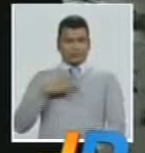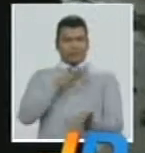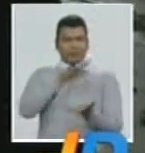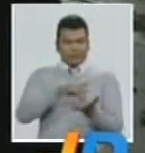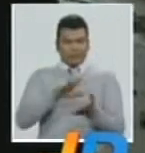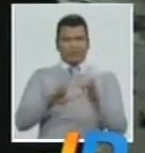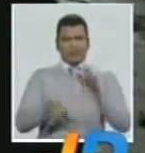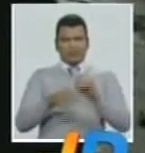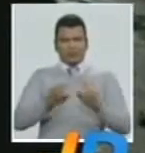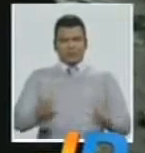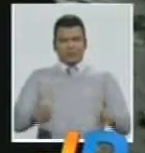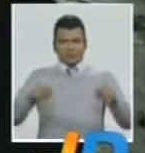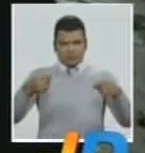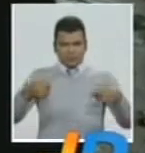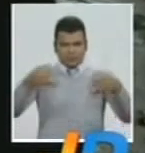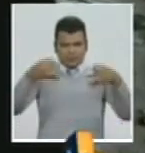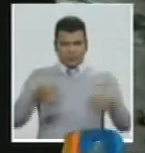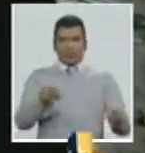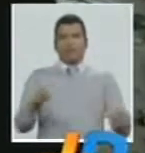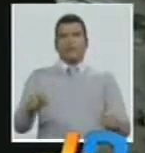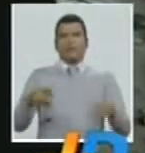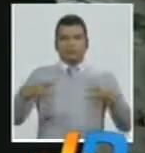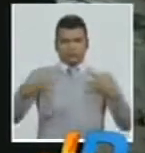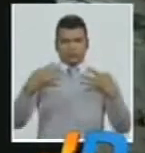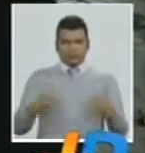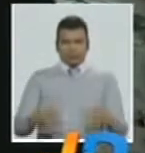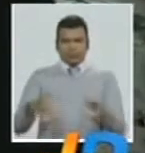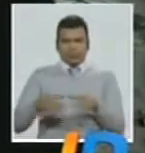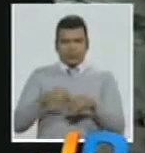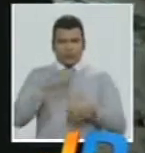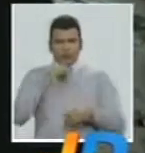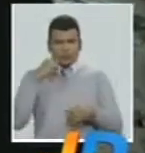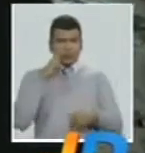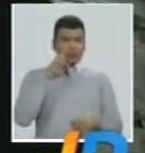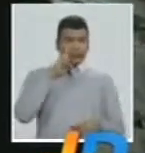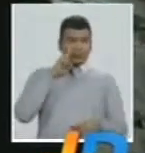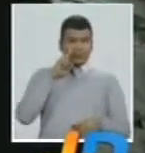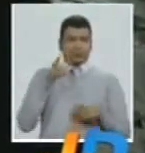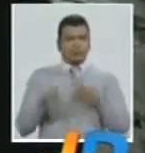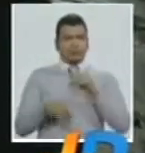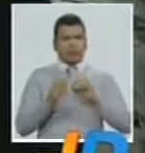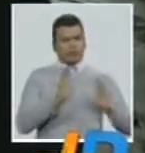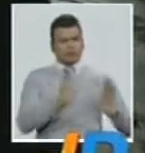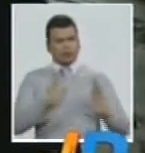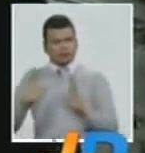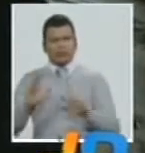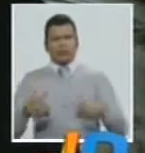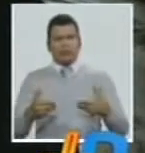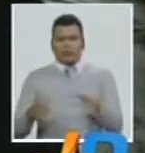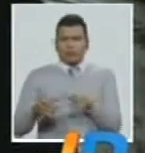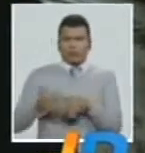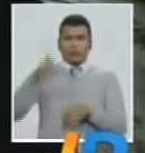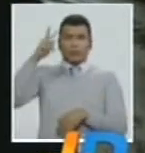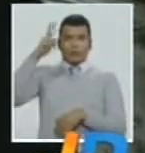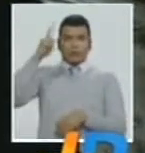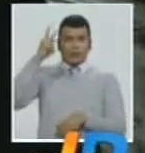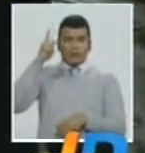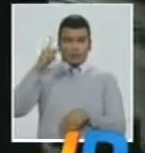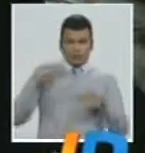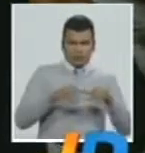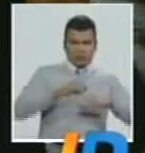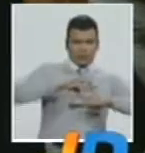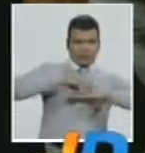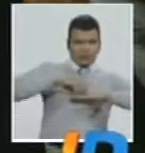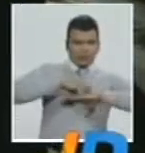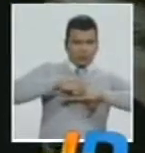la semifinal en el fútbol profesional colombiano, Santa Fe Atlético Nacional y desarrollo del compromiso Águilas Doradas de Pereira, Deportes